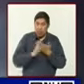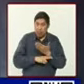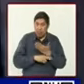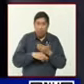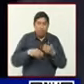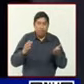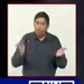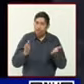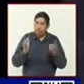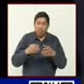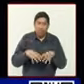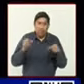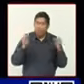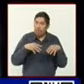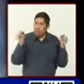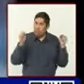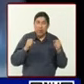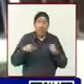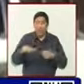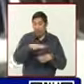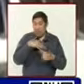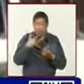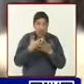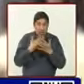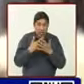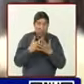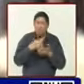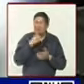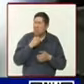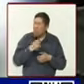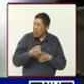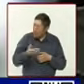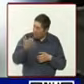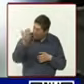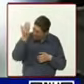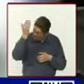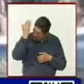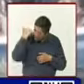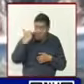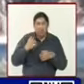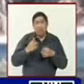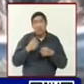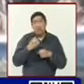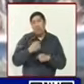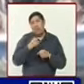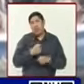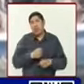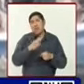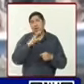el descongestionamiento en los penales. El penal de San Antonio es uno de los más antiguos de la ciudad, que fue creado para una